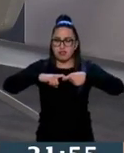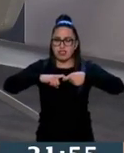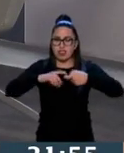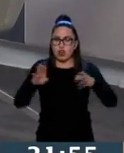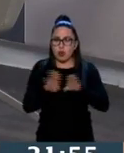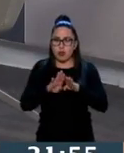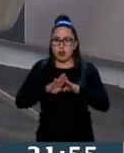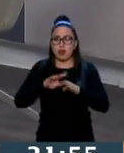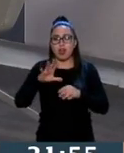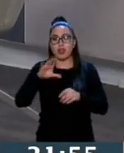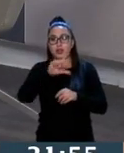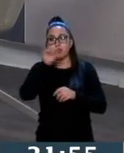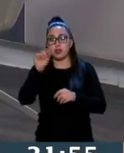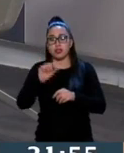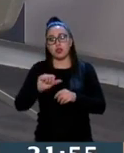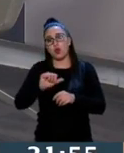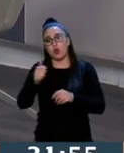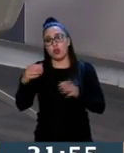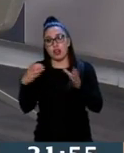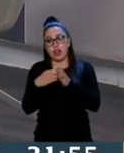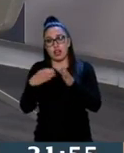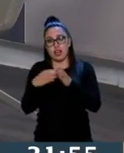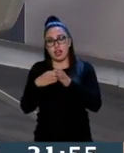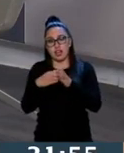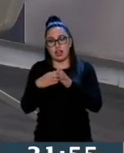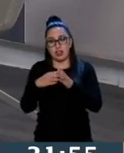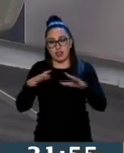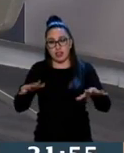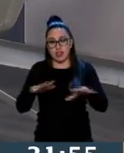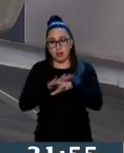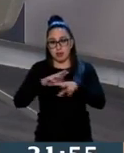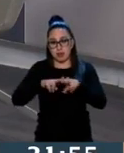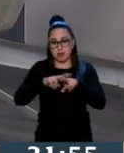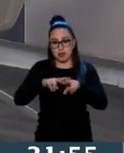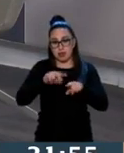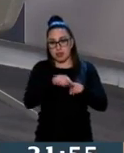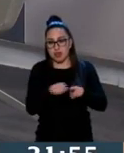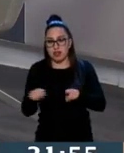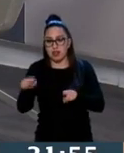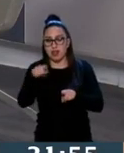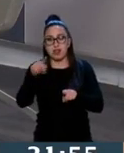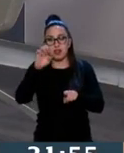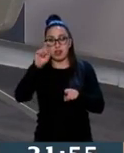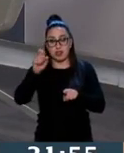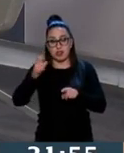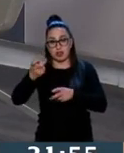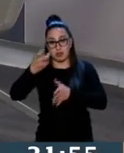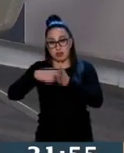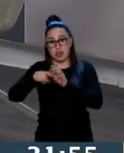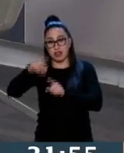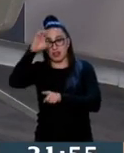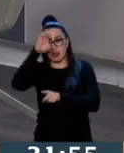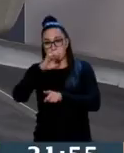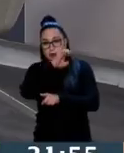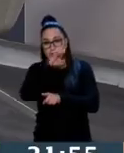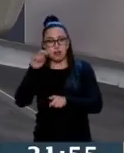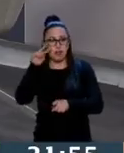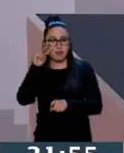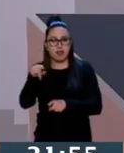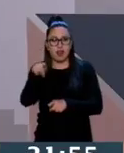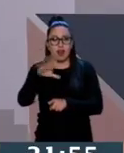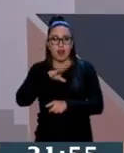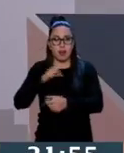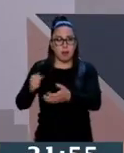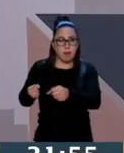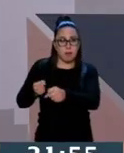Hubo una caja de cambio de vía en la estación Ermita que también muestra un golpe que fue en horas